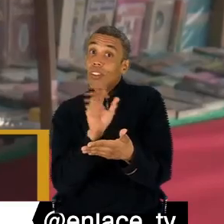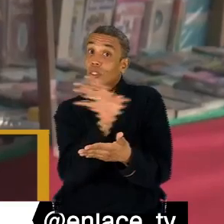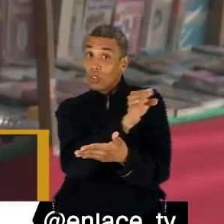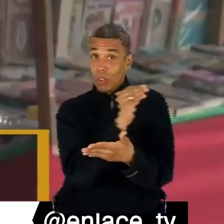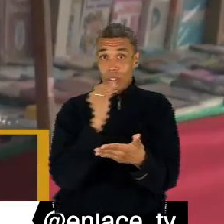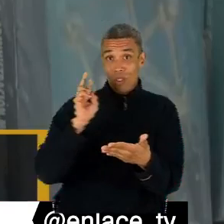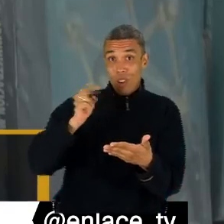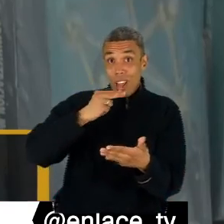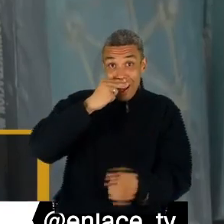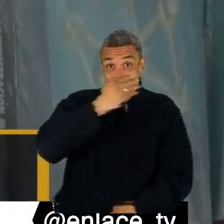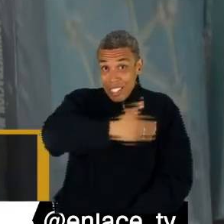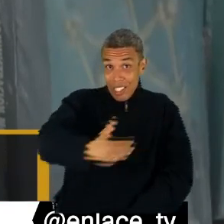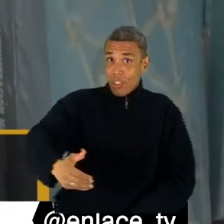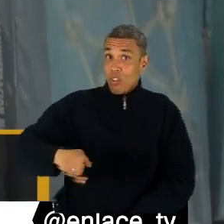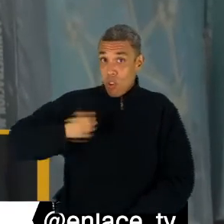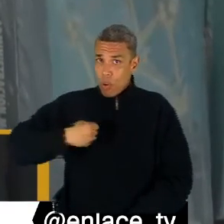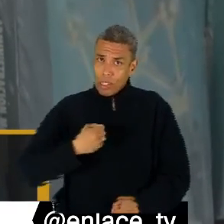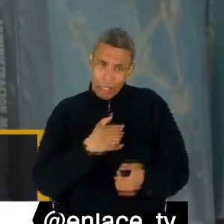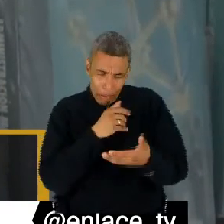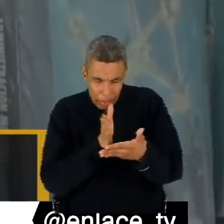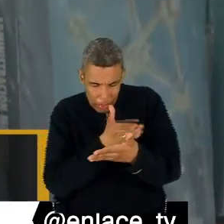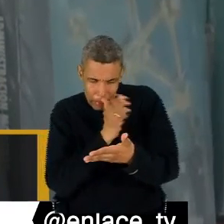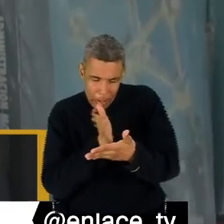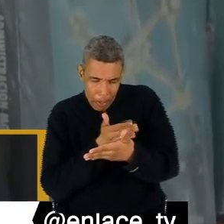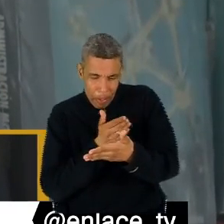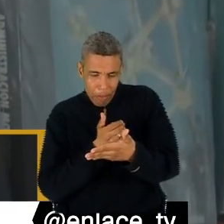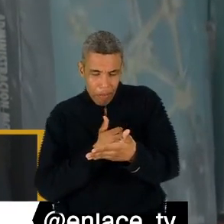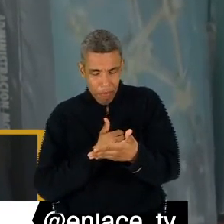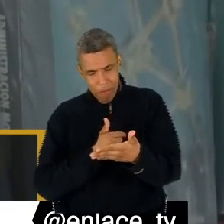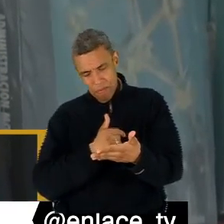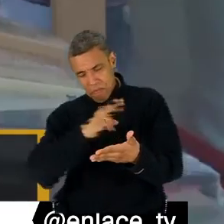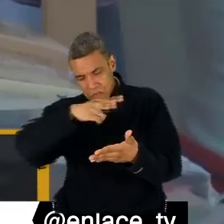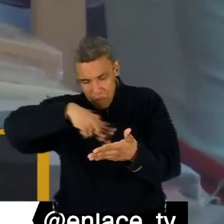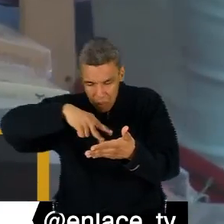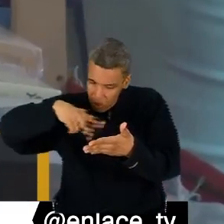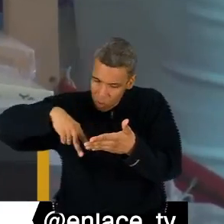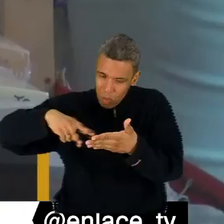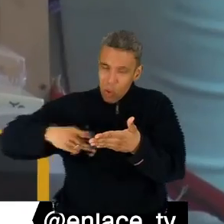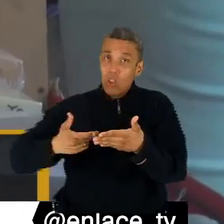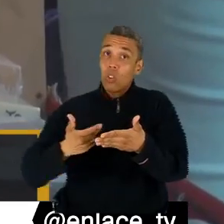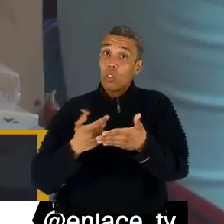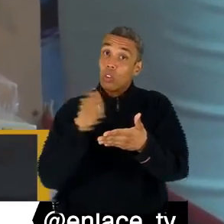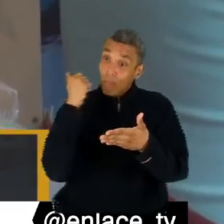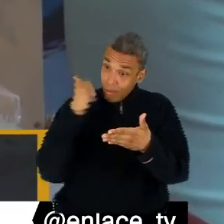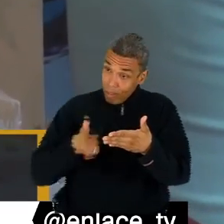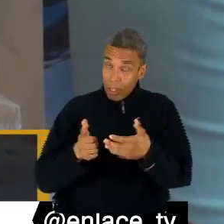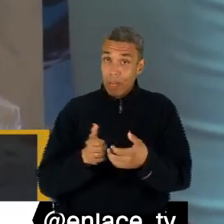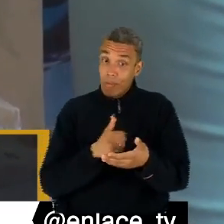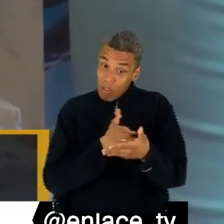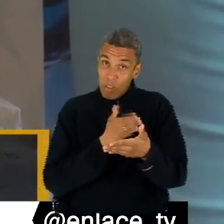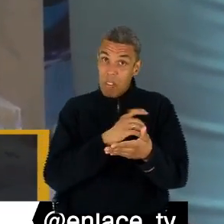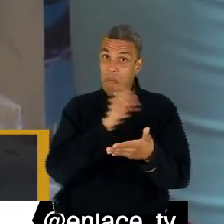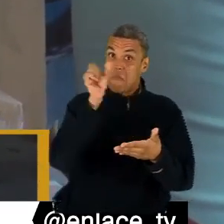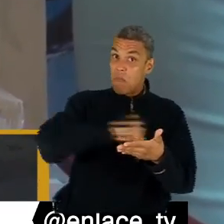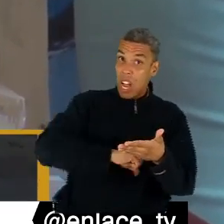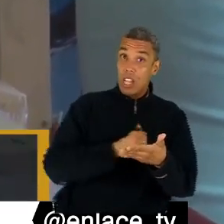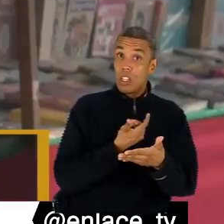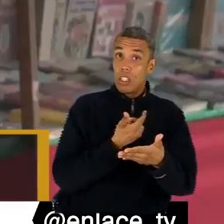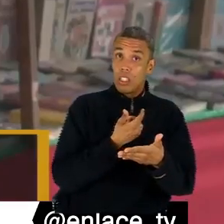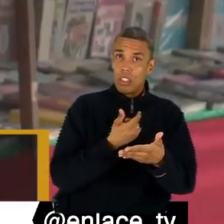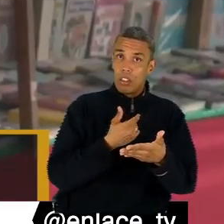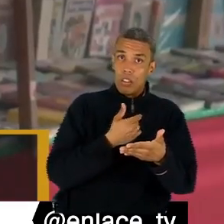los niños y los jóvenes, pues por todo lo que implica la lectura, sobre todo la buena lectura. Infortunadamente pues son muy pocos